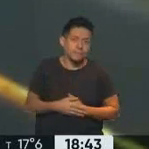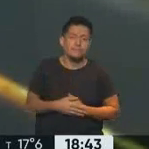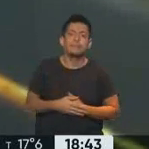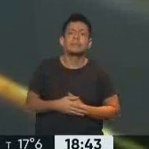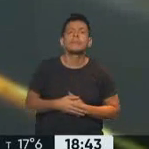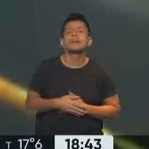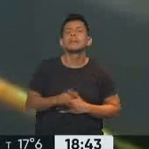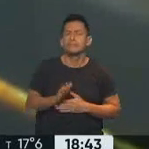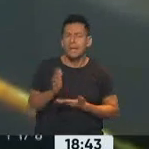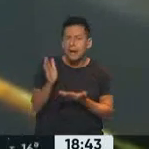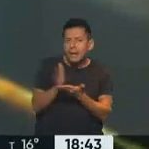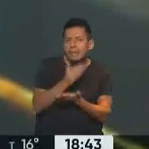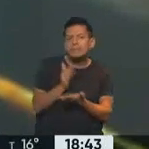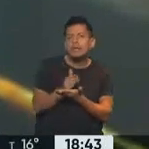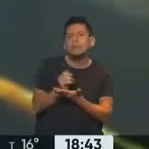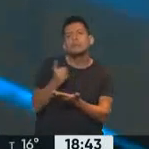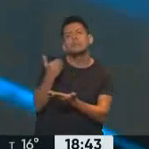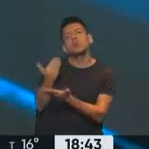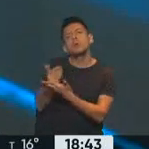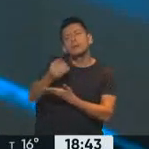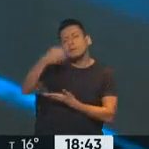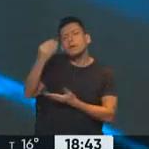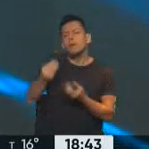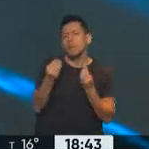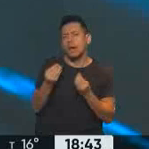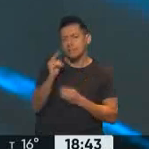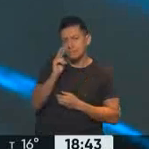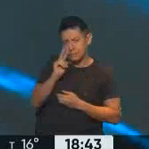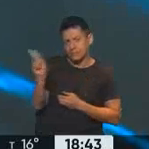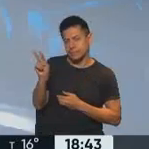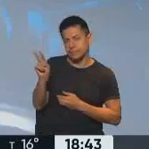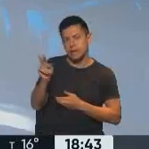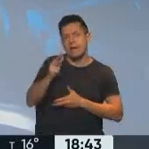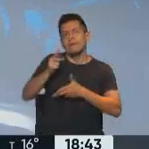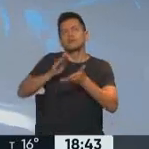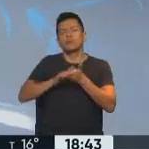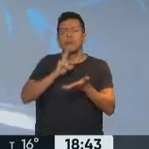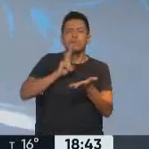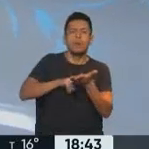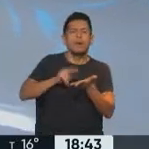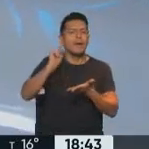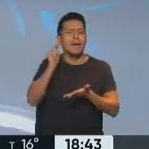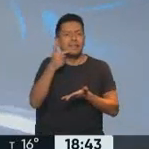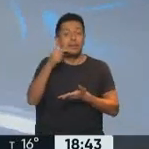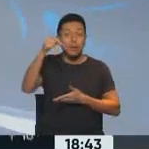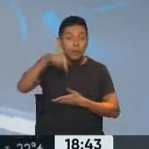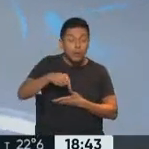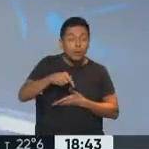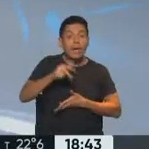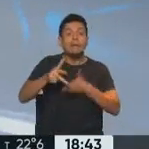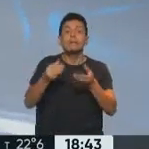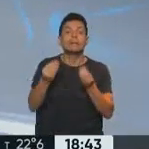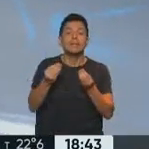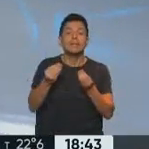eso justamente vamos a repasar cuál es la propuesta oficial a la hora de hablar de las tarifas de gas. Hoy lo que se discutió es el